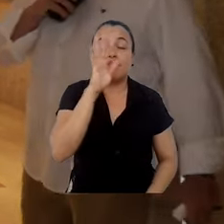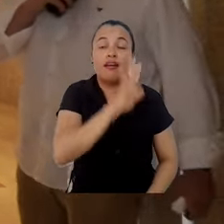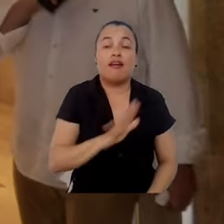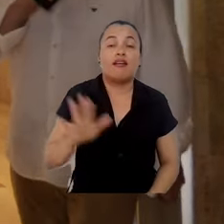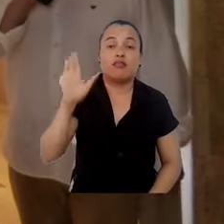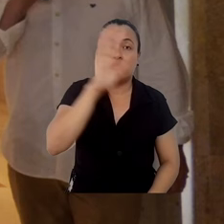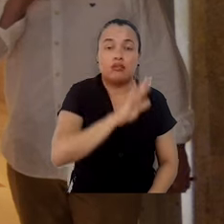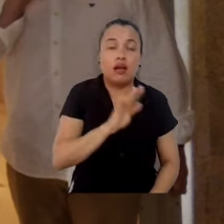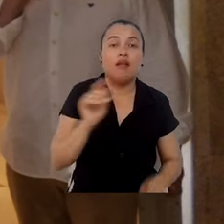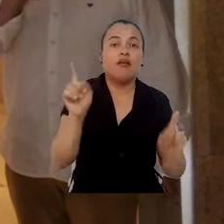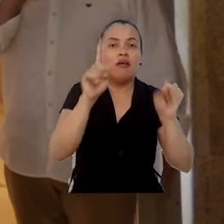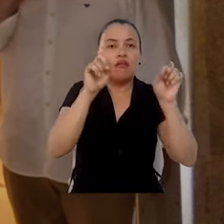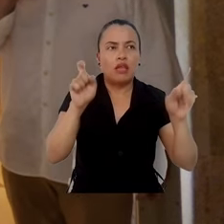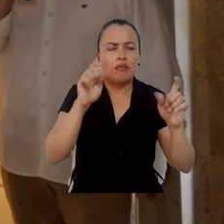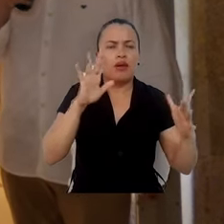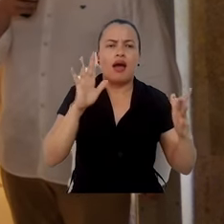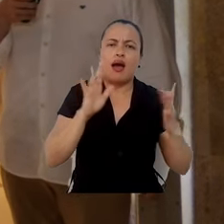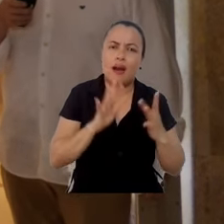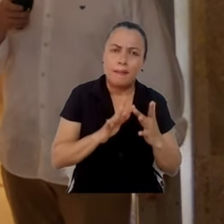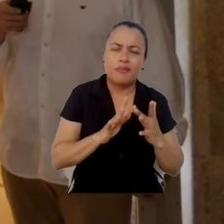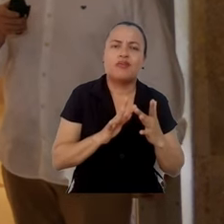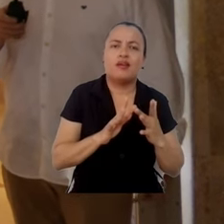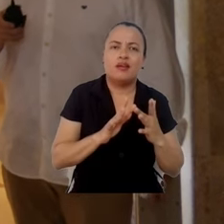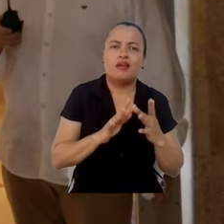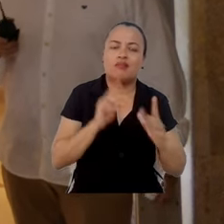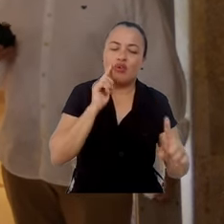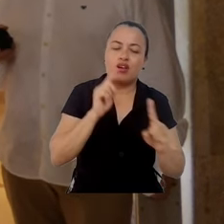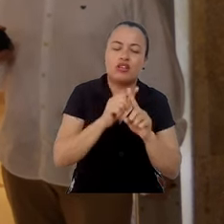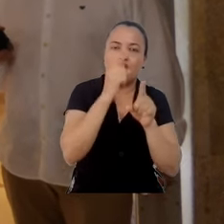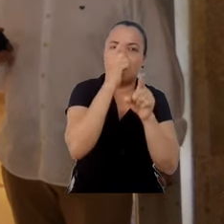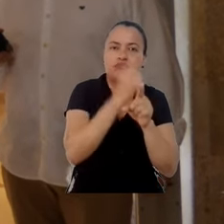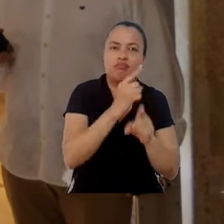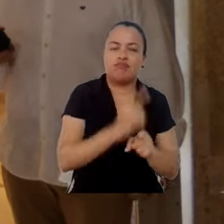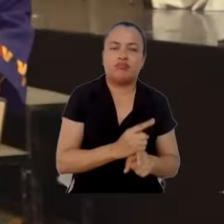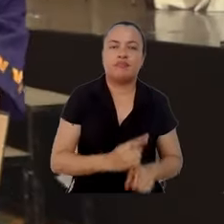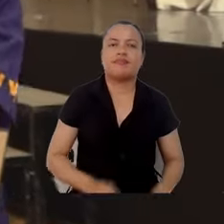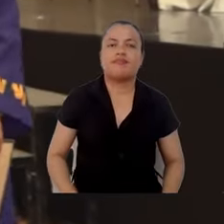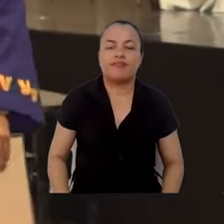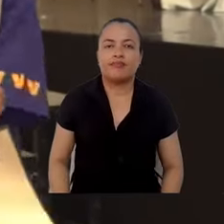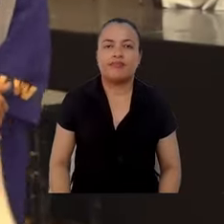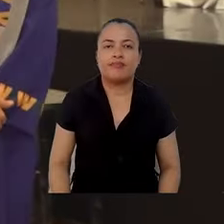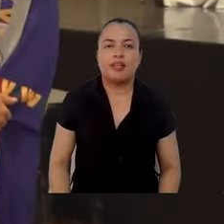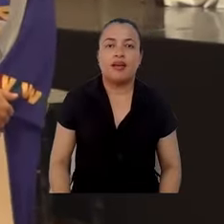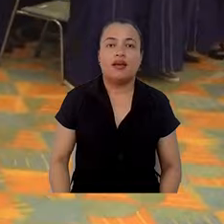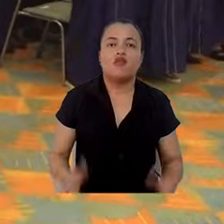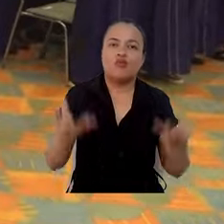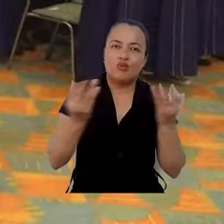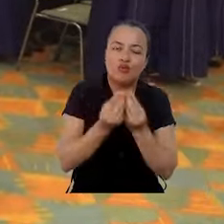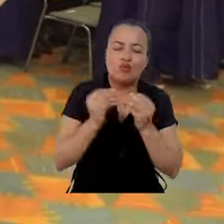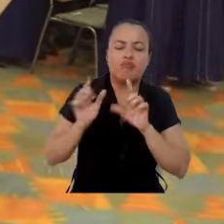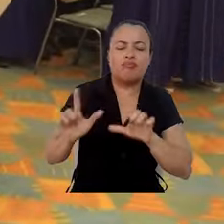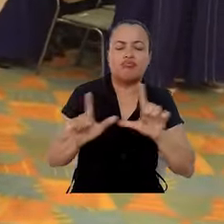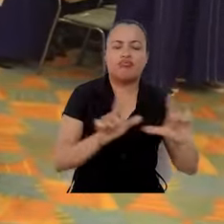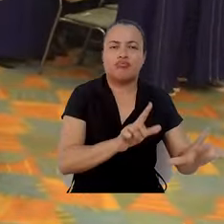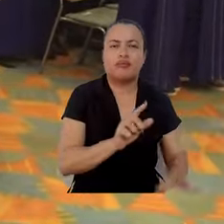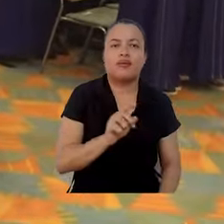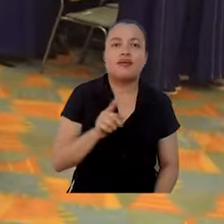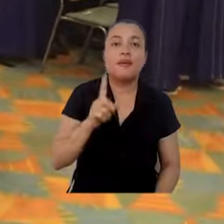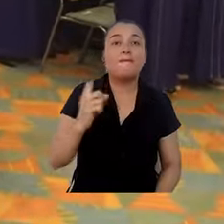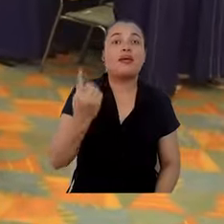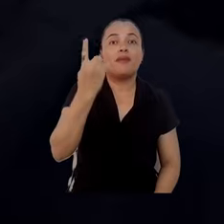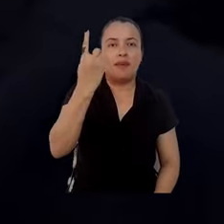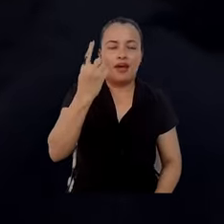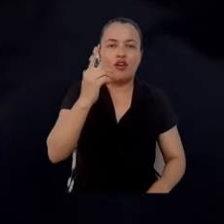nacional con una temática muy pertinente para lograr todo el objetivo entre los graduados se